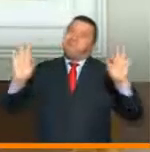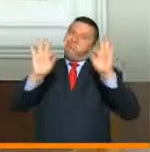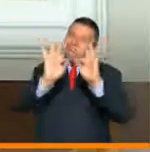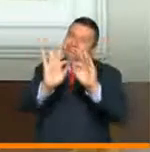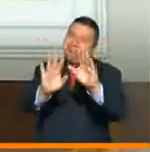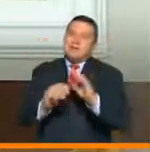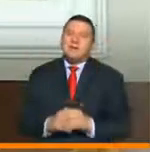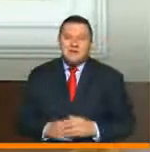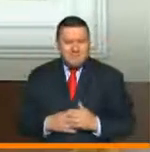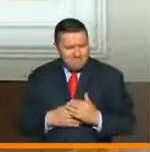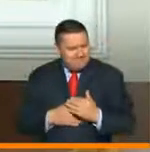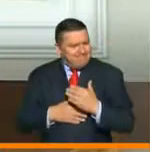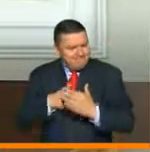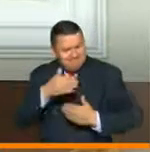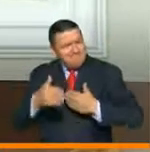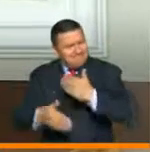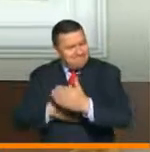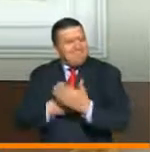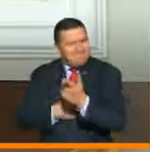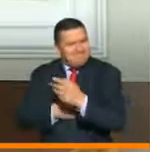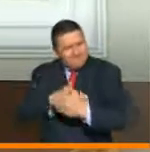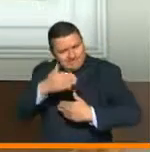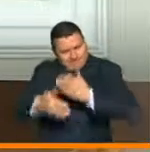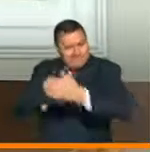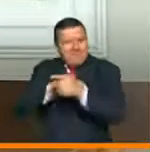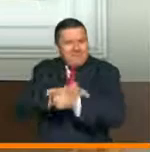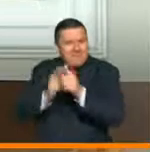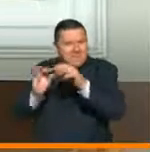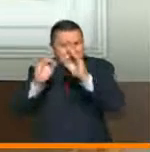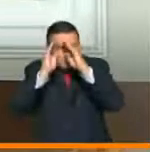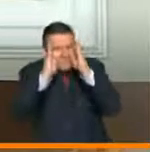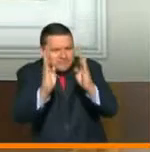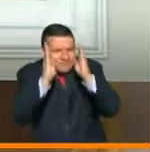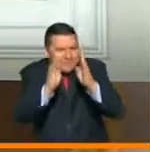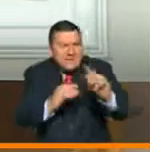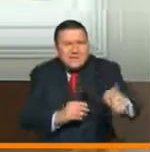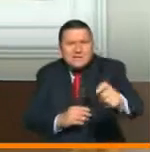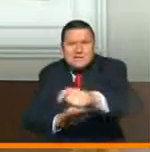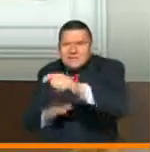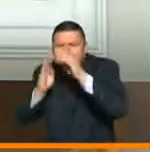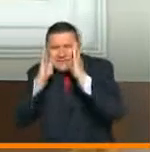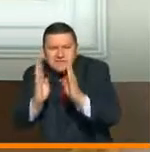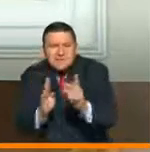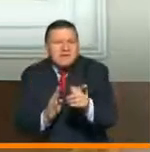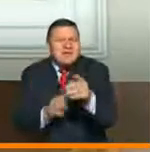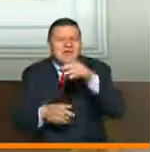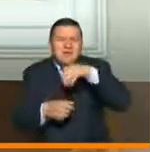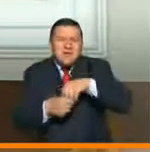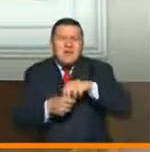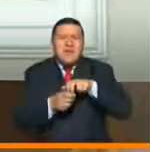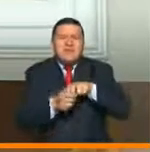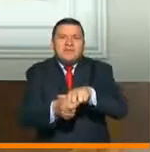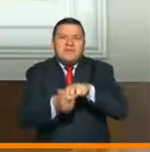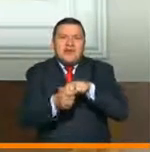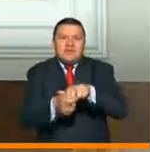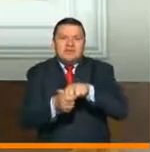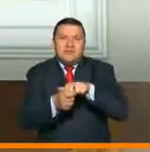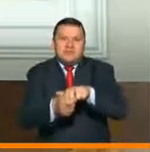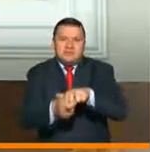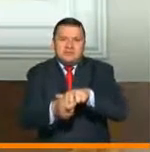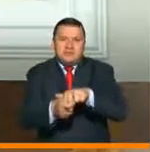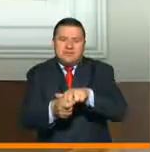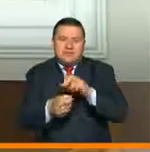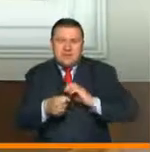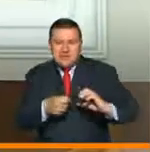que avancemos para poder atender las necesidades de los sistemas de transporte masivo en